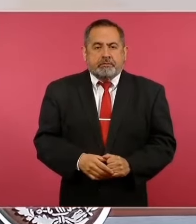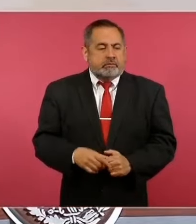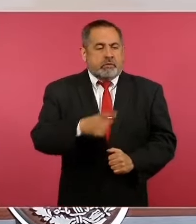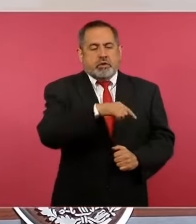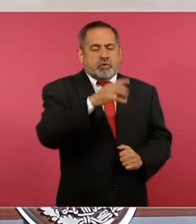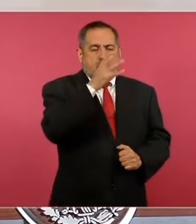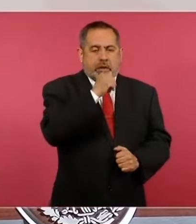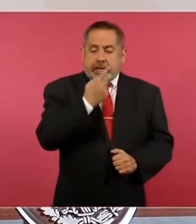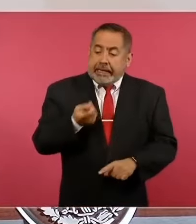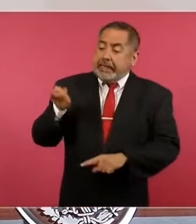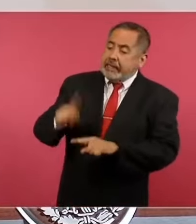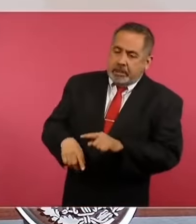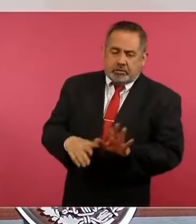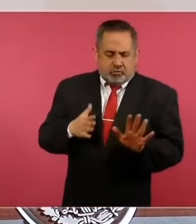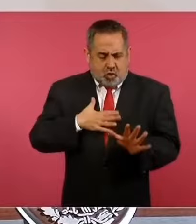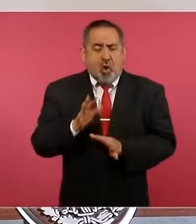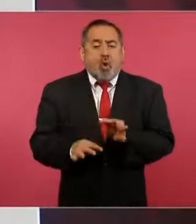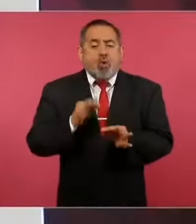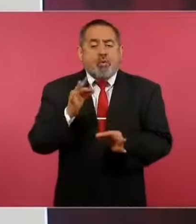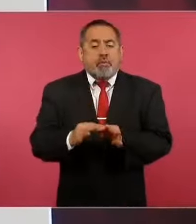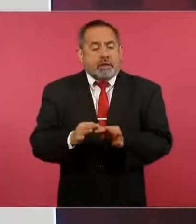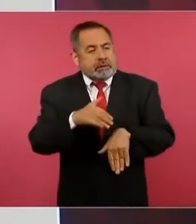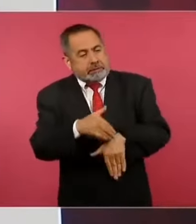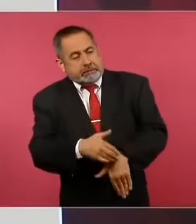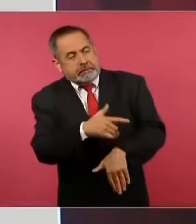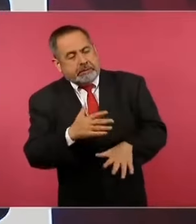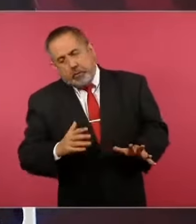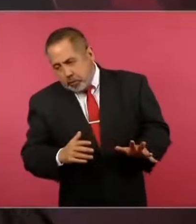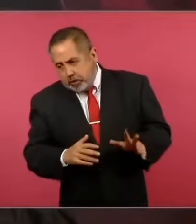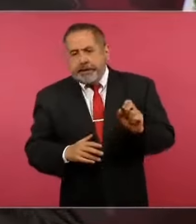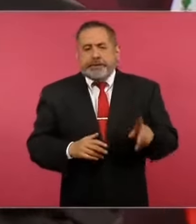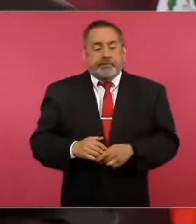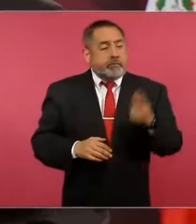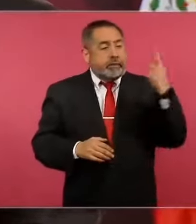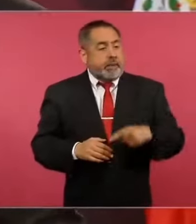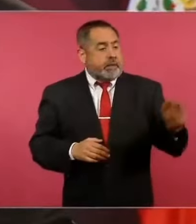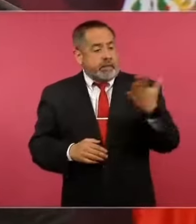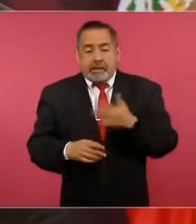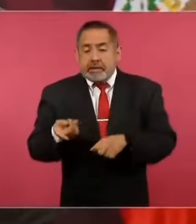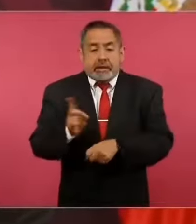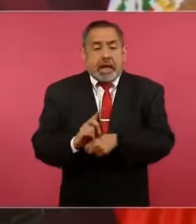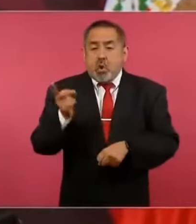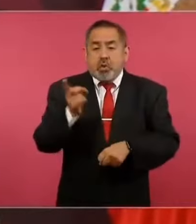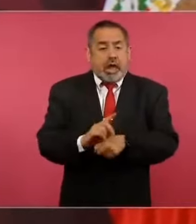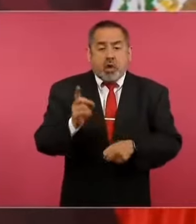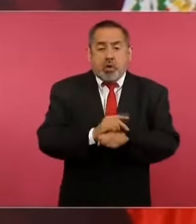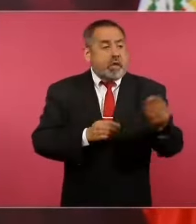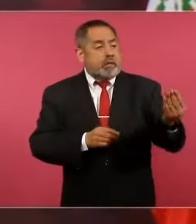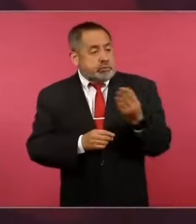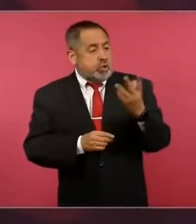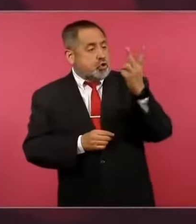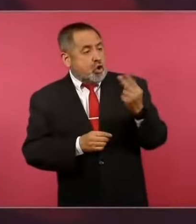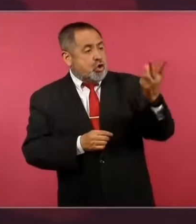No podrían hacerlo. Y estamos cumpliendo, porque nos están mandando casi diario